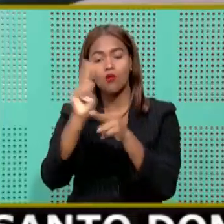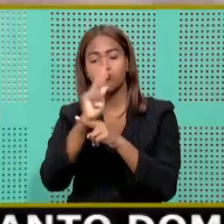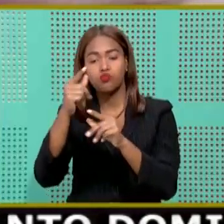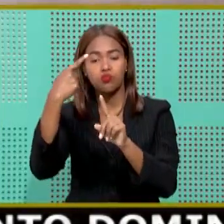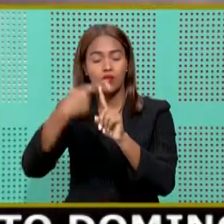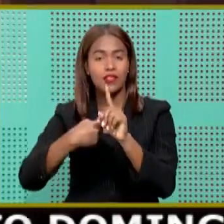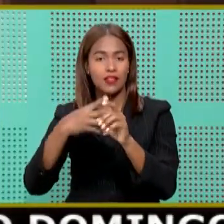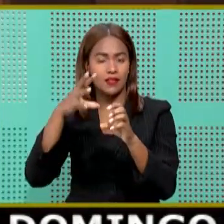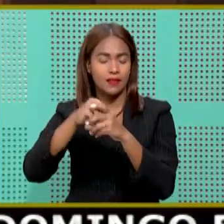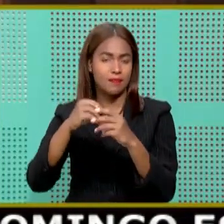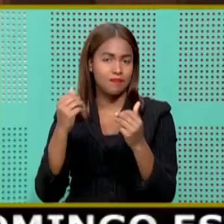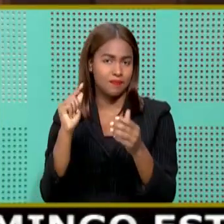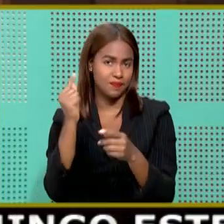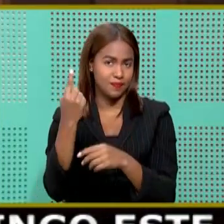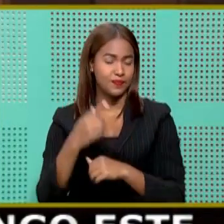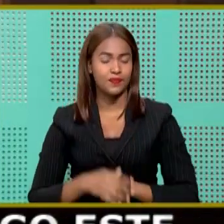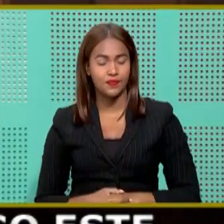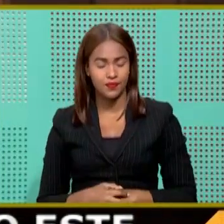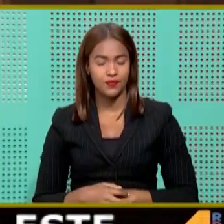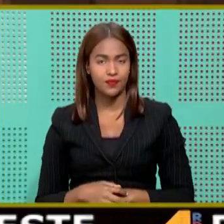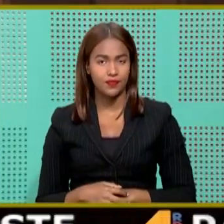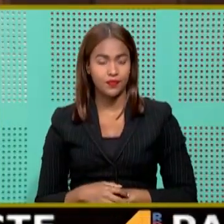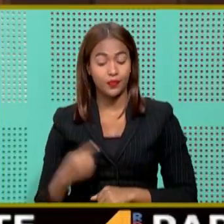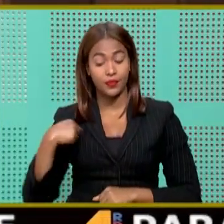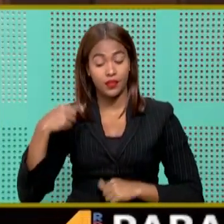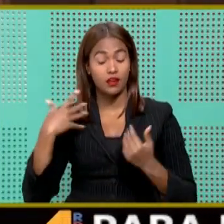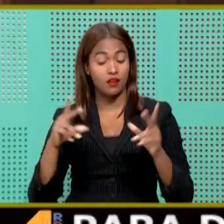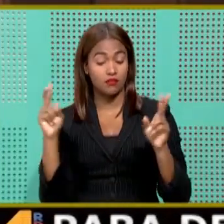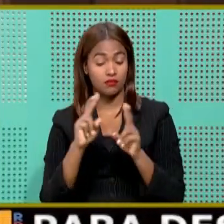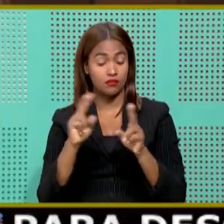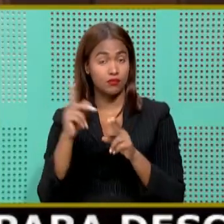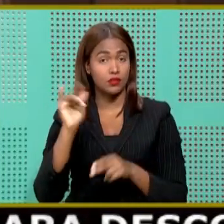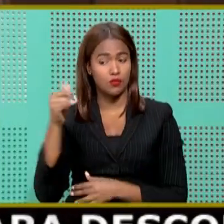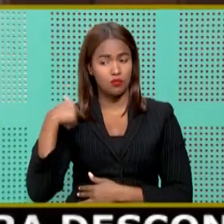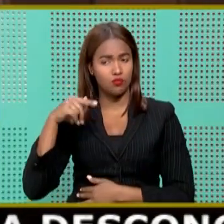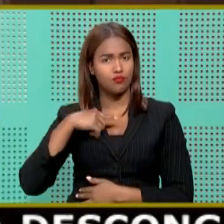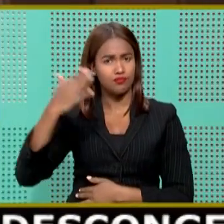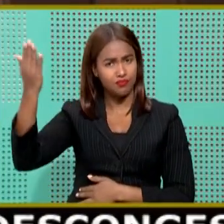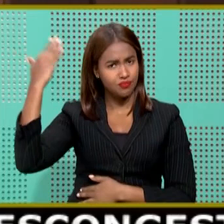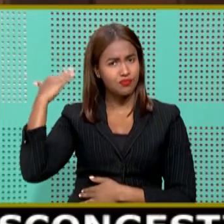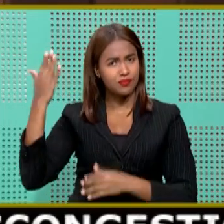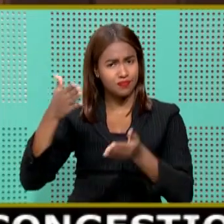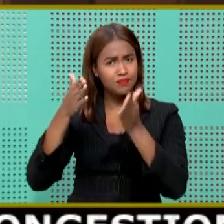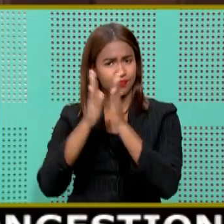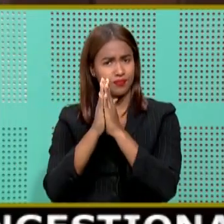un primer lote. Estábamos listos y habíamos solicitado